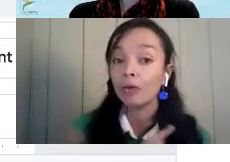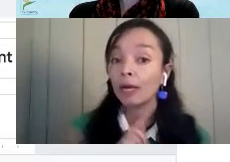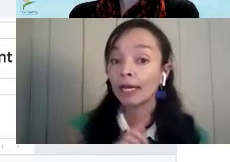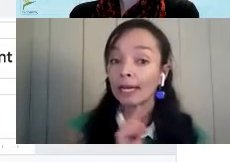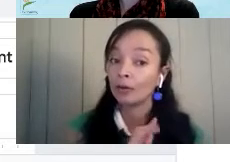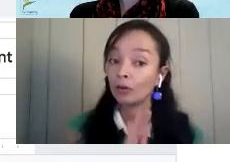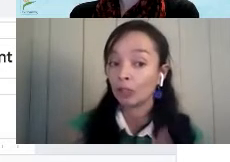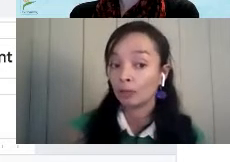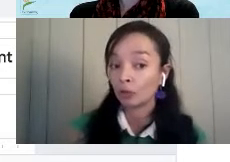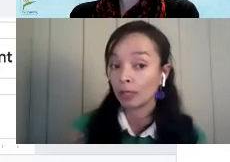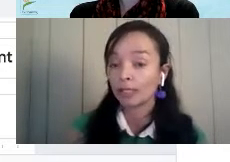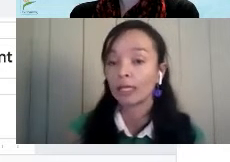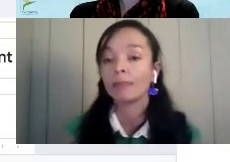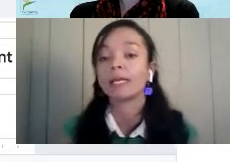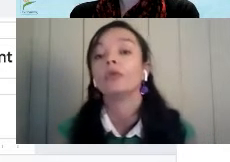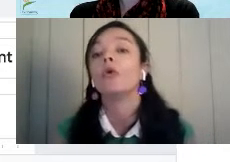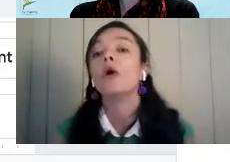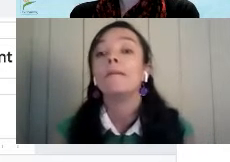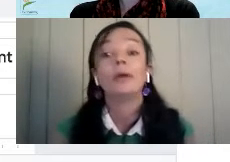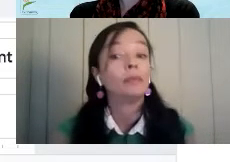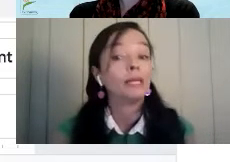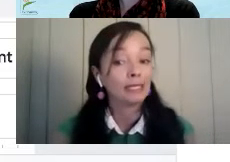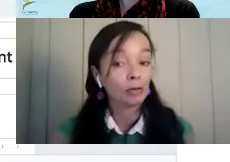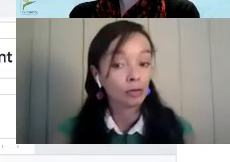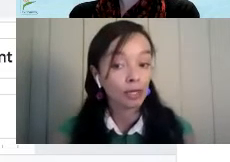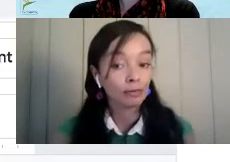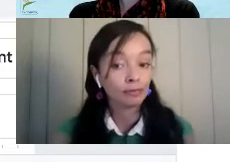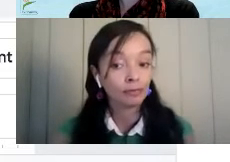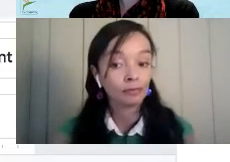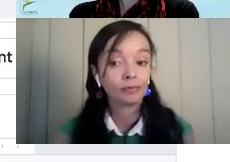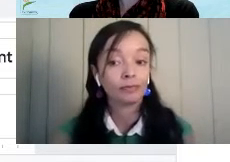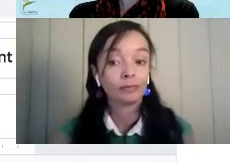primera fue que no nos dimos cuenta que estaba pasando. Pero miren la segunda.